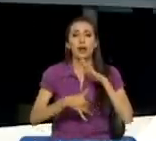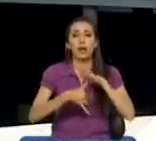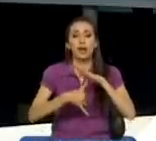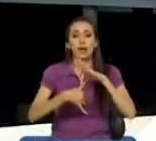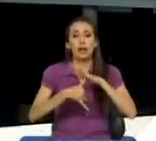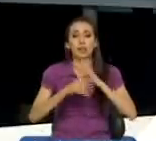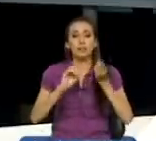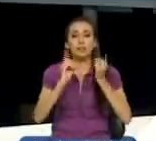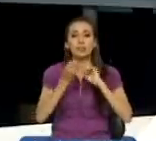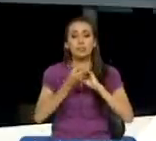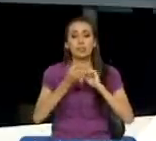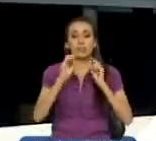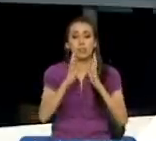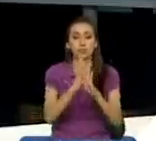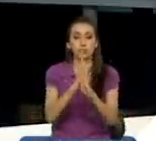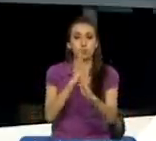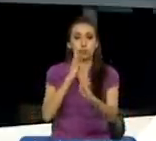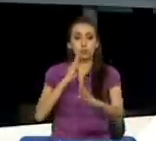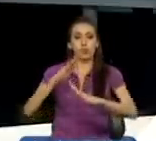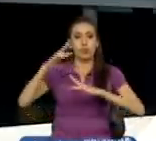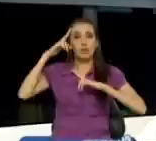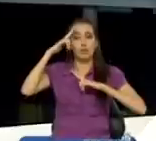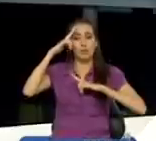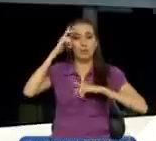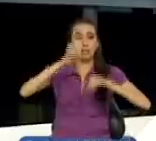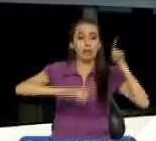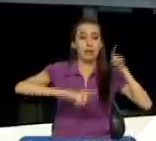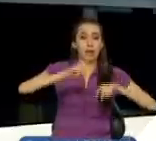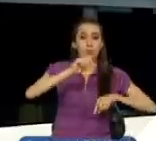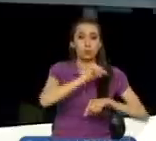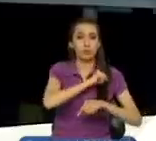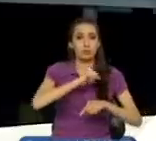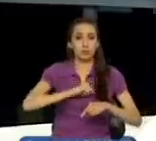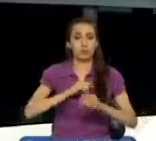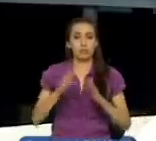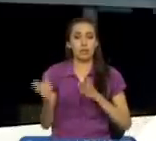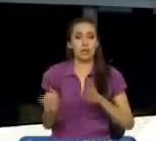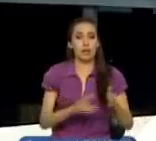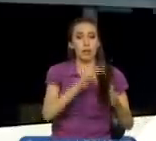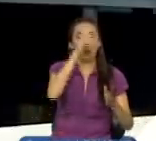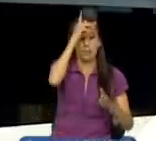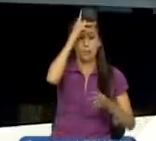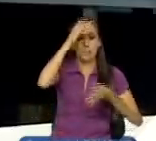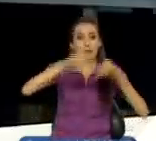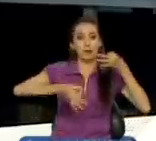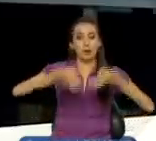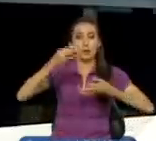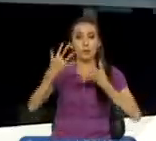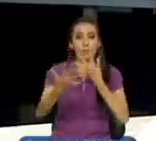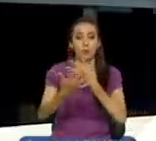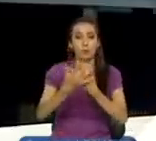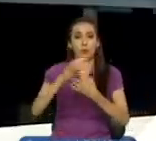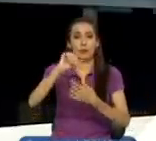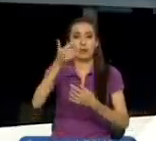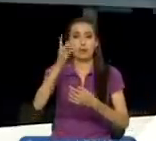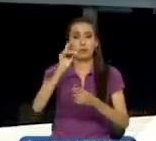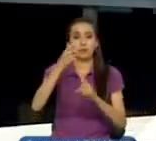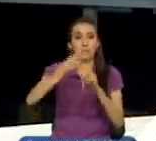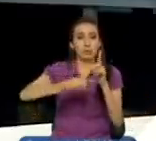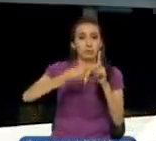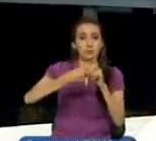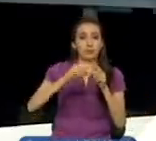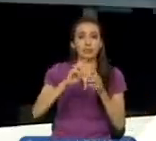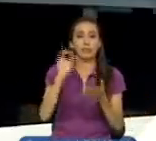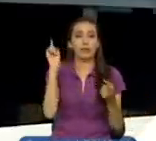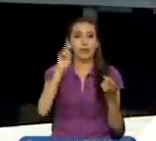las fuerzas armadas una decisión que ha generado varias reacciones mientras que en Perú la audiencia de apelación a la sentencia de 18 meses de prisión en contra